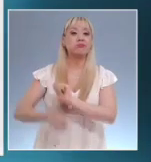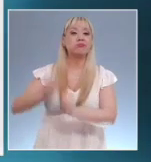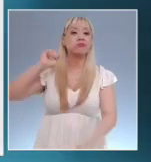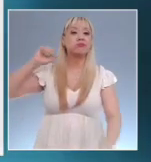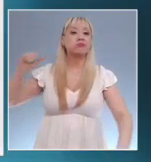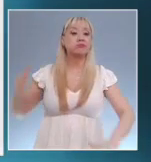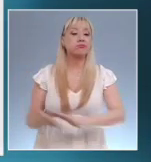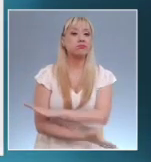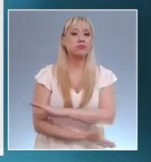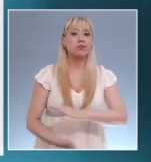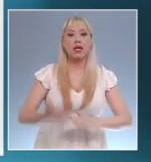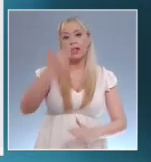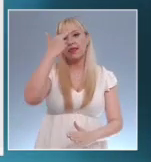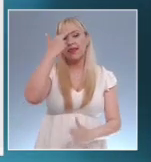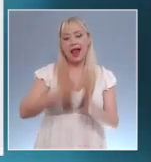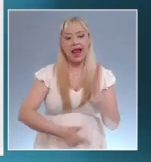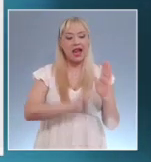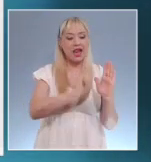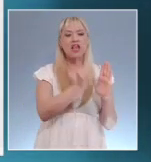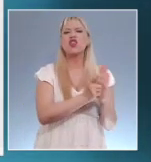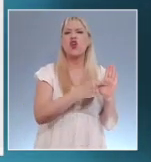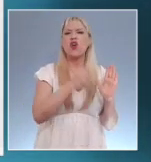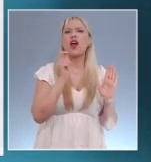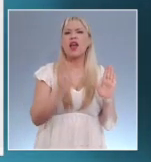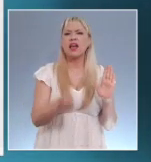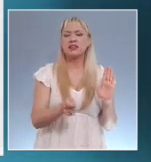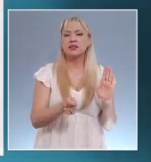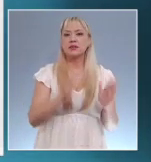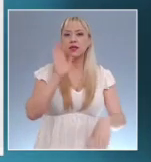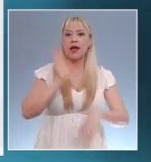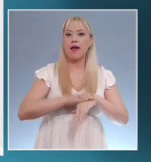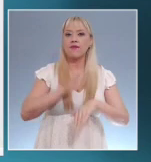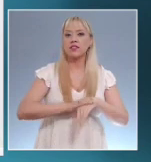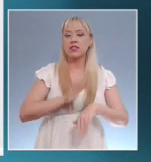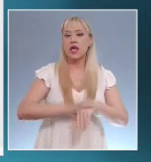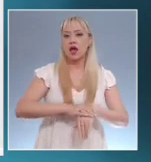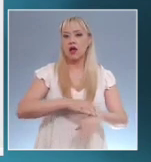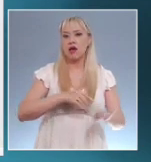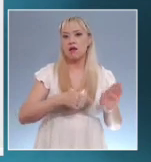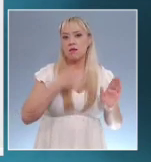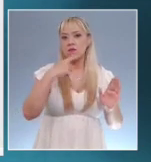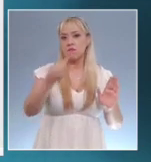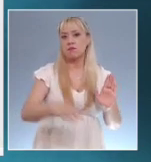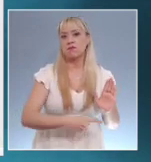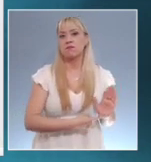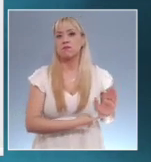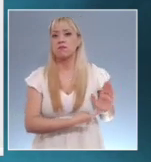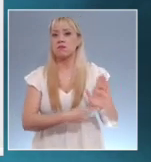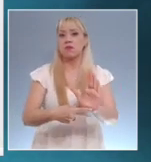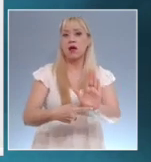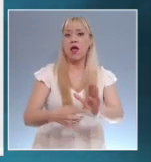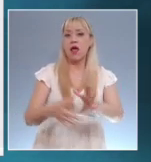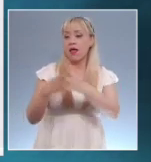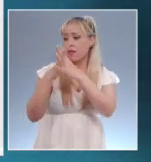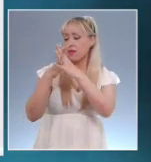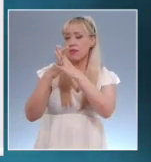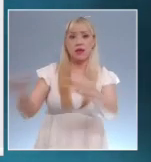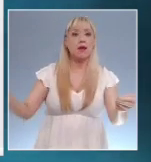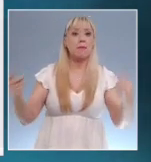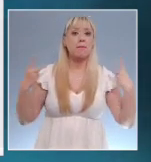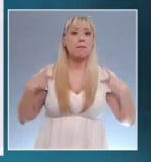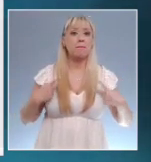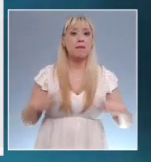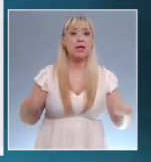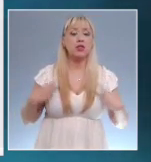de urgencia. En el momento en el que se emite un boletín de urgencia de búsqueda de una persona y se determina que está desaparecida,